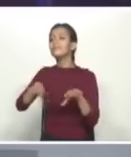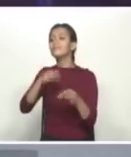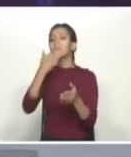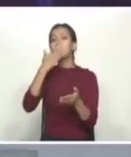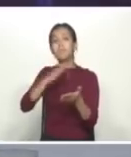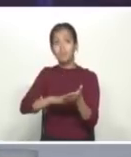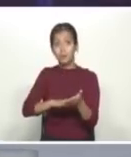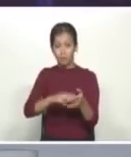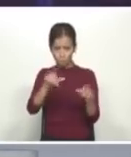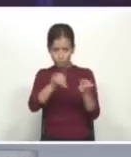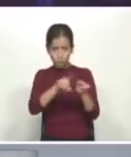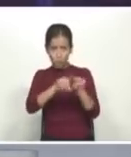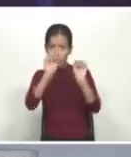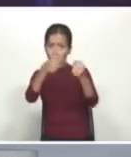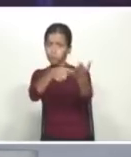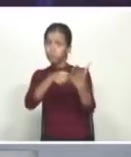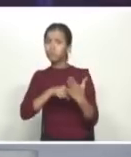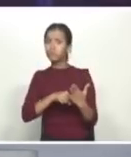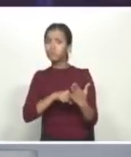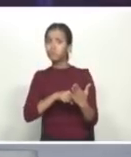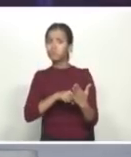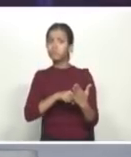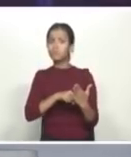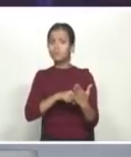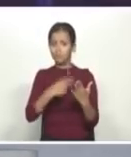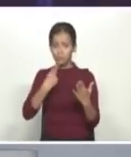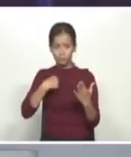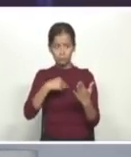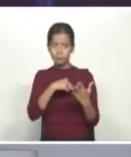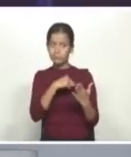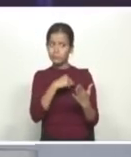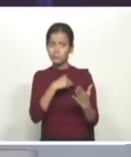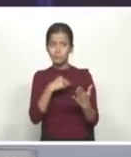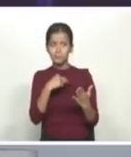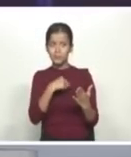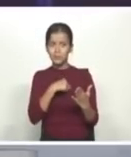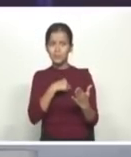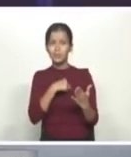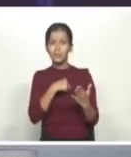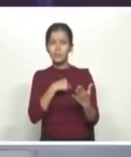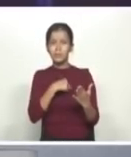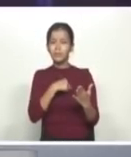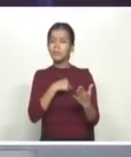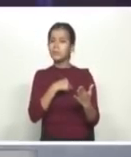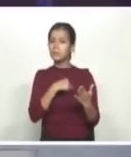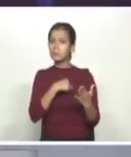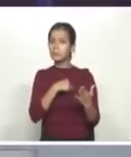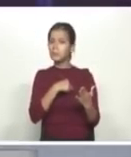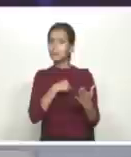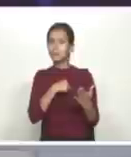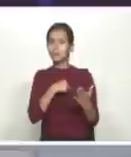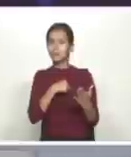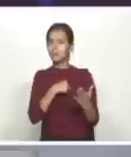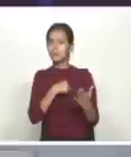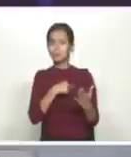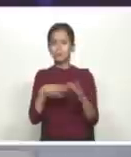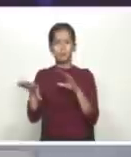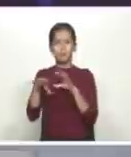Y que también puedan mostrar una mala intención que esté fuera del marco jurídico, pero que